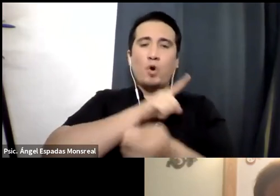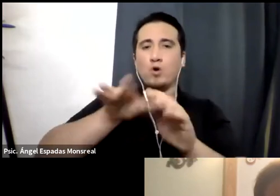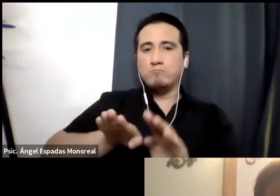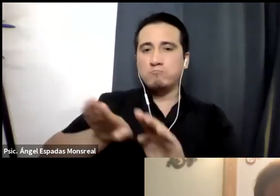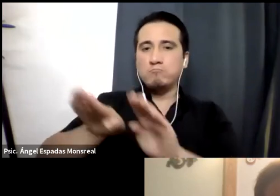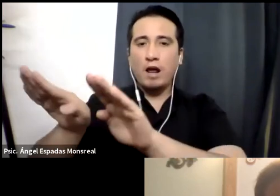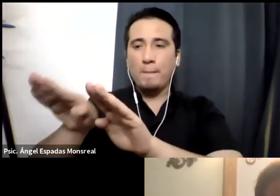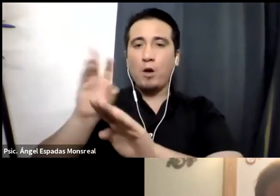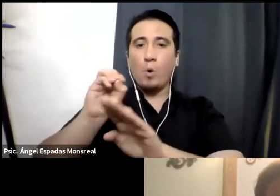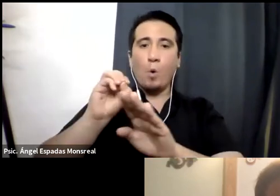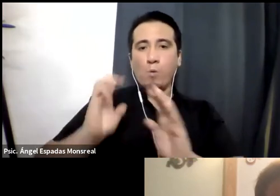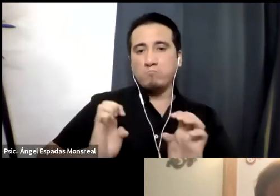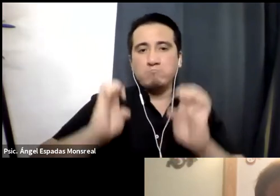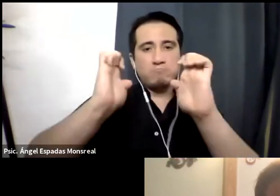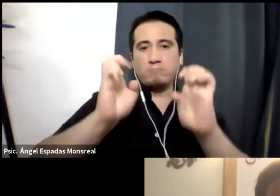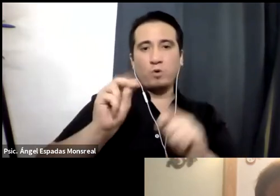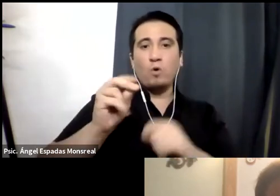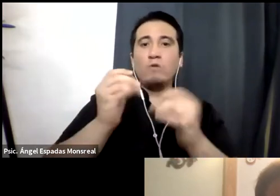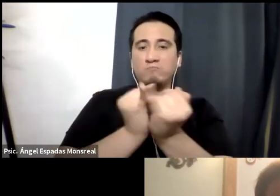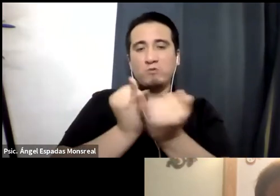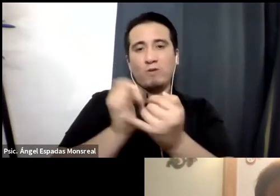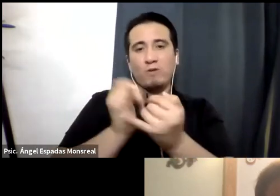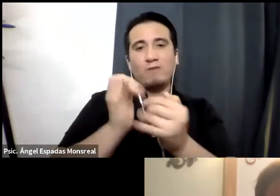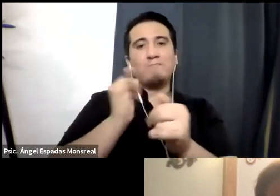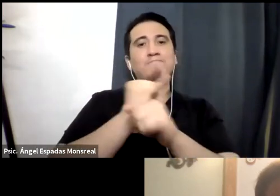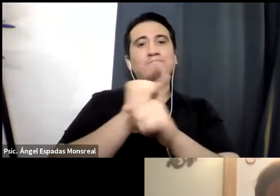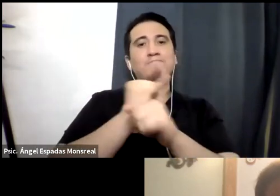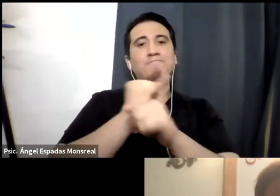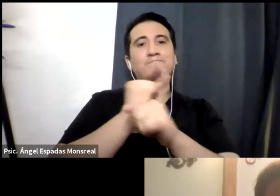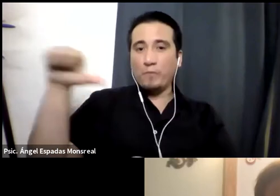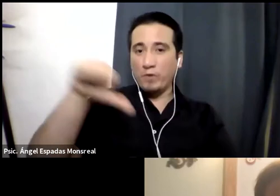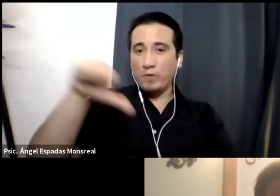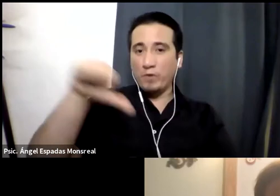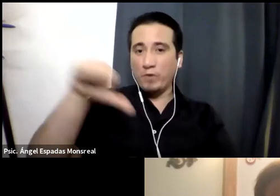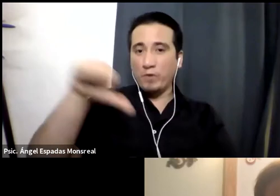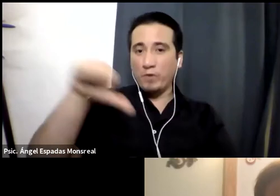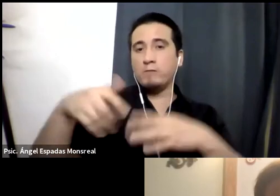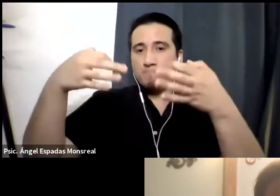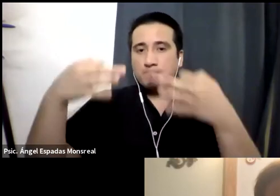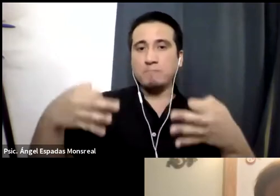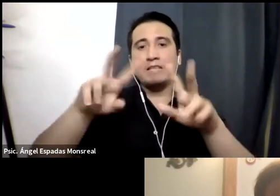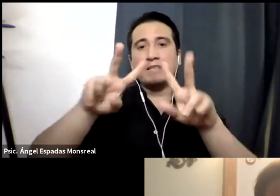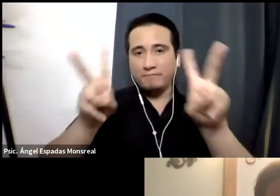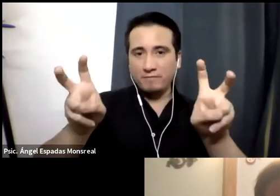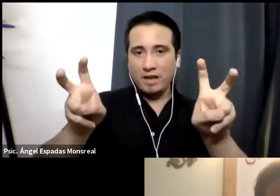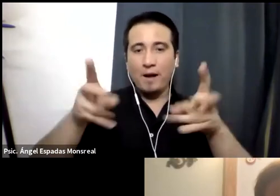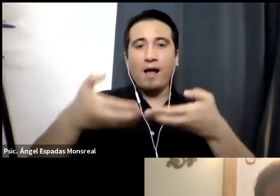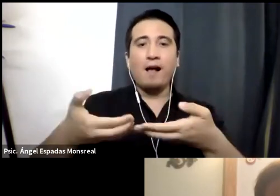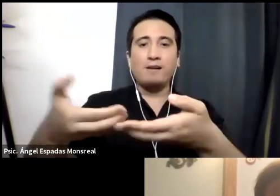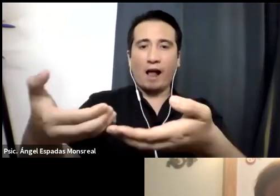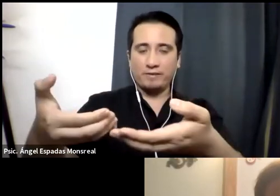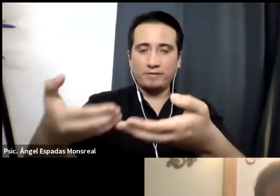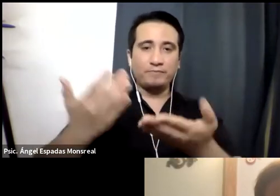solamente es los edificios, pero el día de hoy vamos a concretarnos exclusivamente en el tema de calles, el